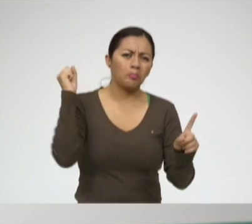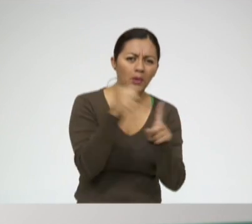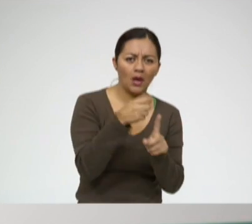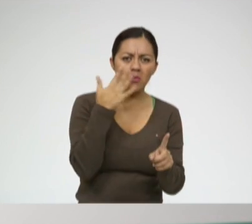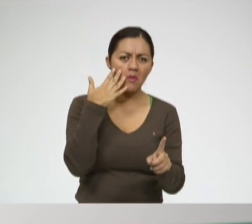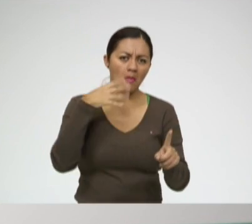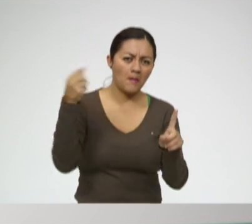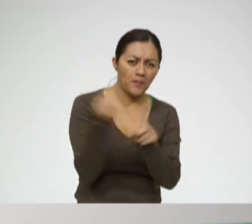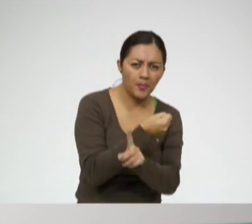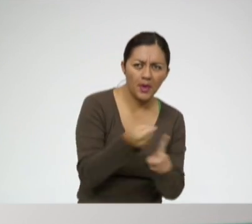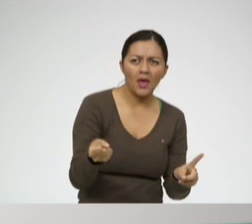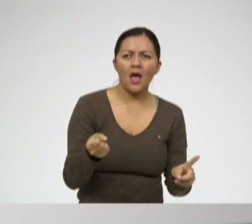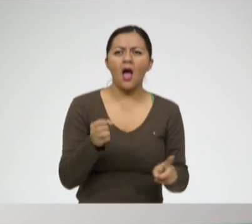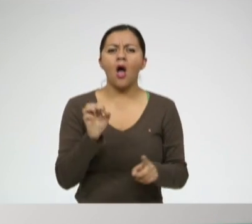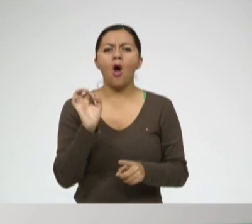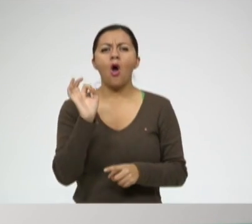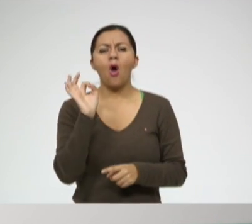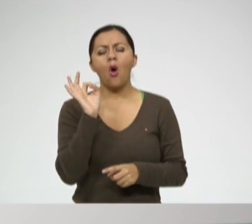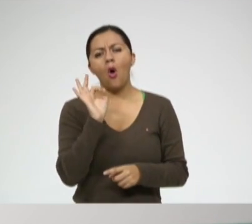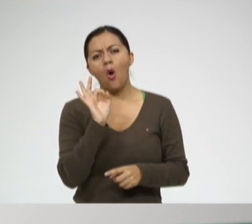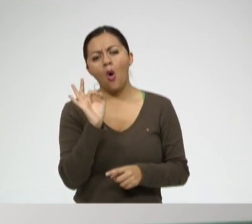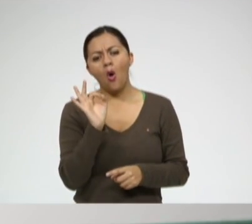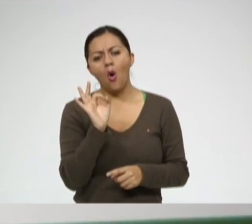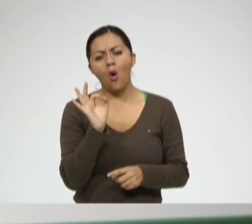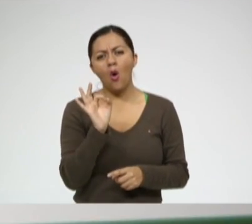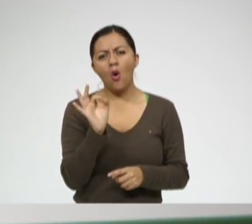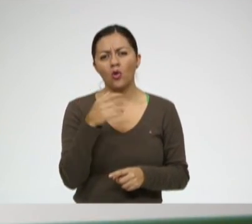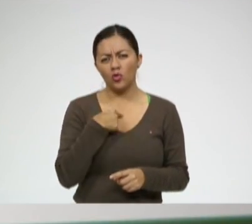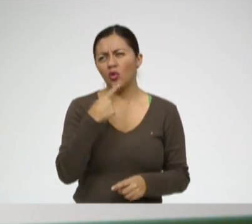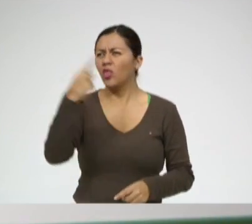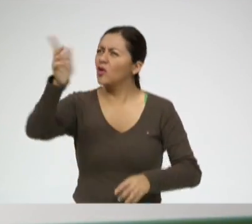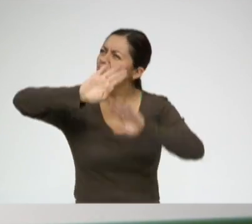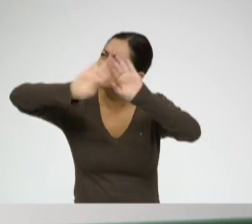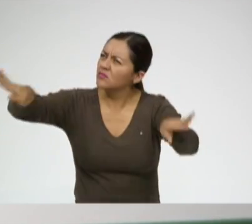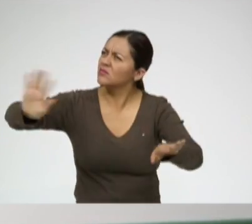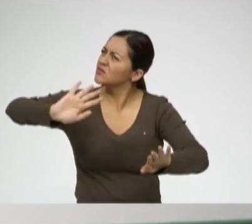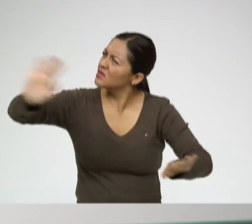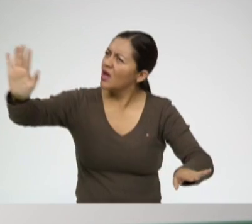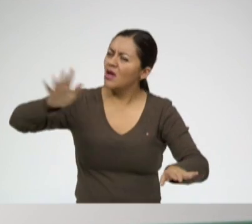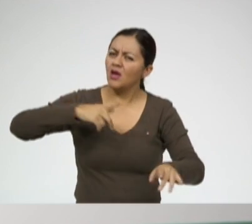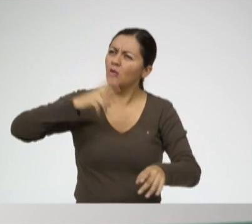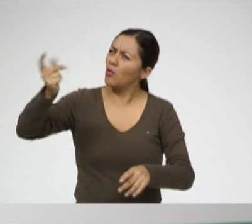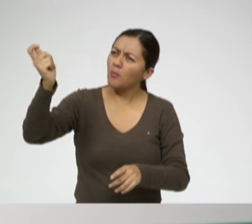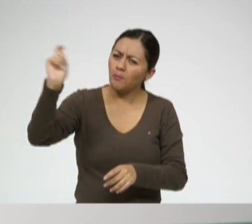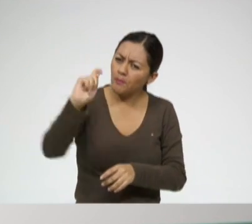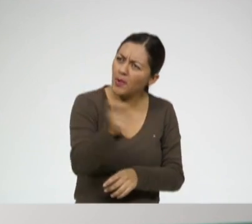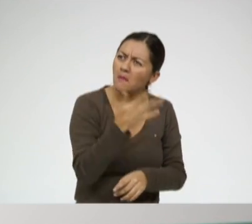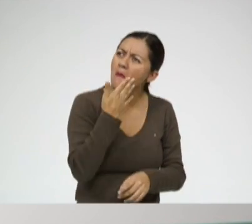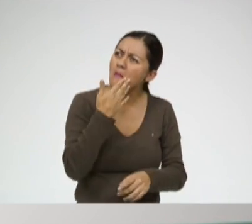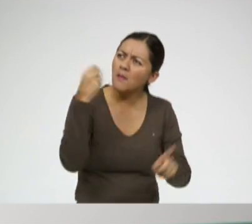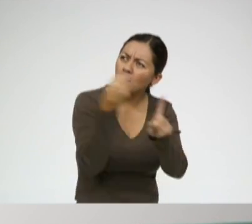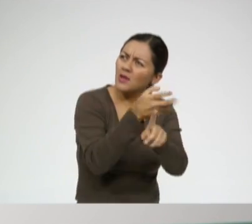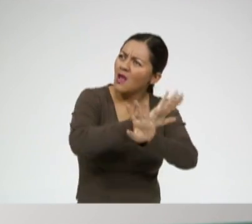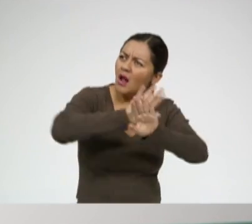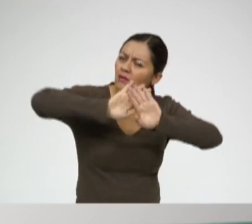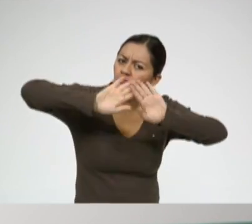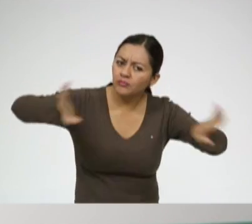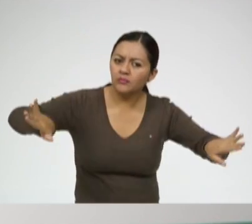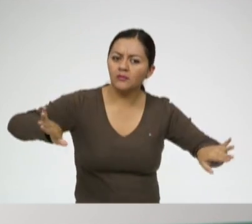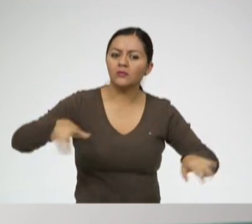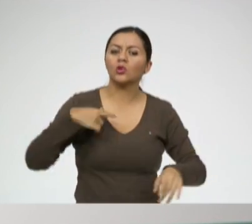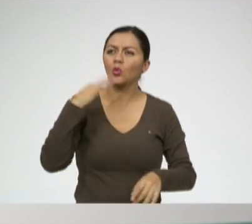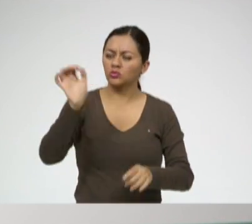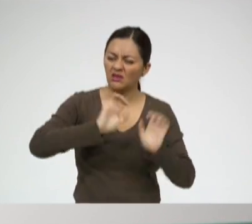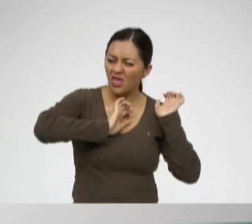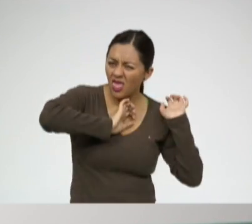pegar. Y en la vez que yo le dije que eso era violencia y que ya no me gustaba eso, la tiró